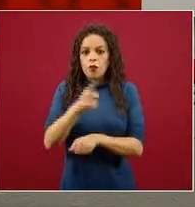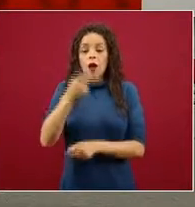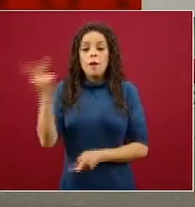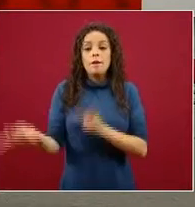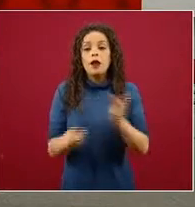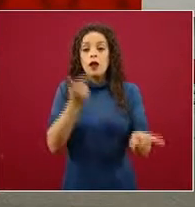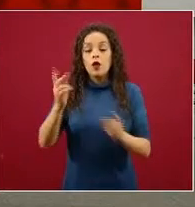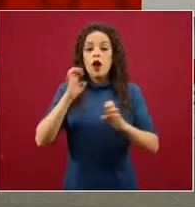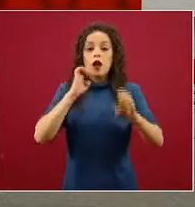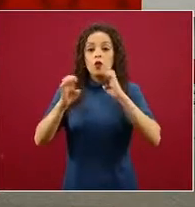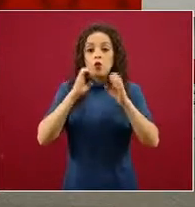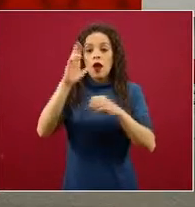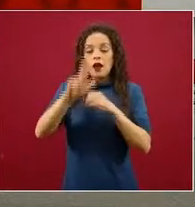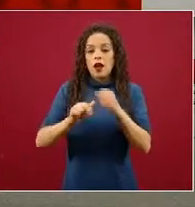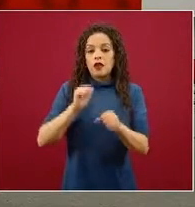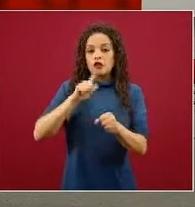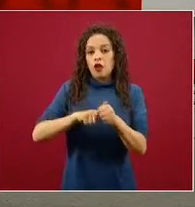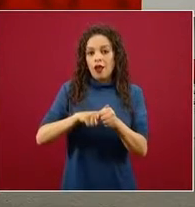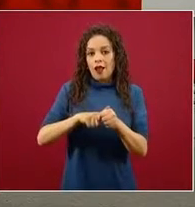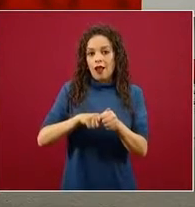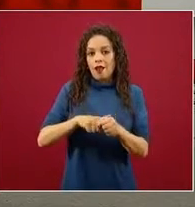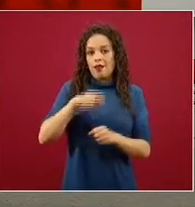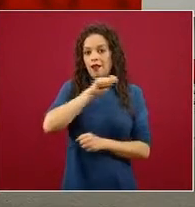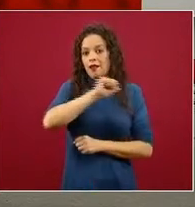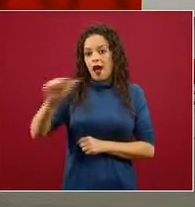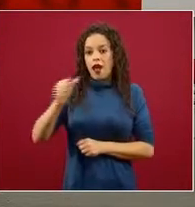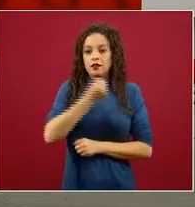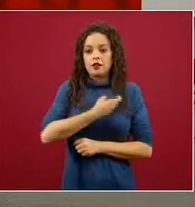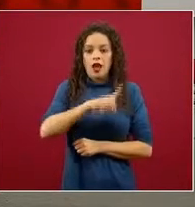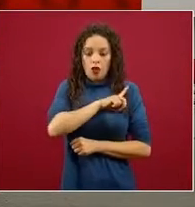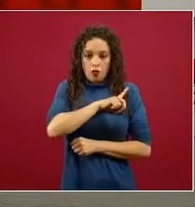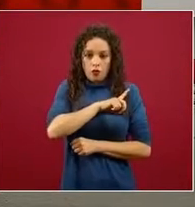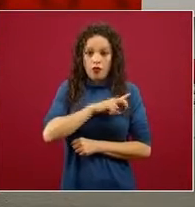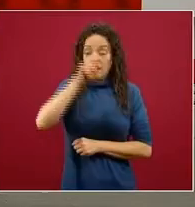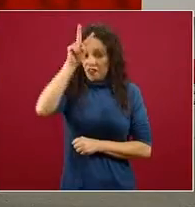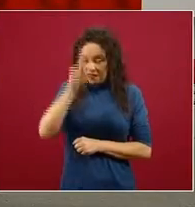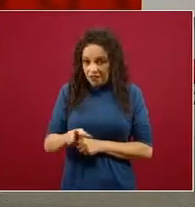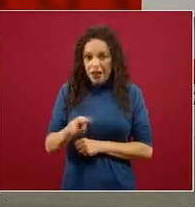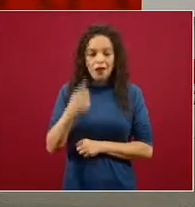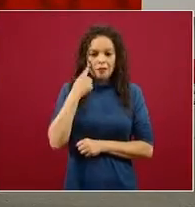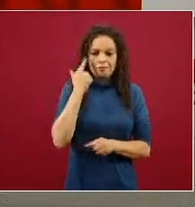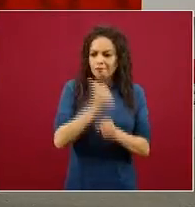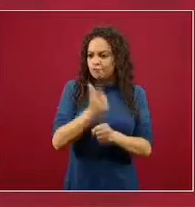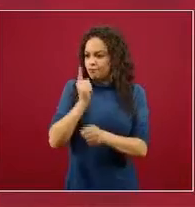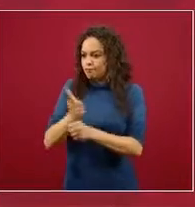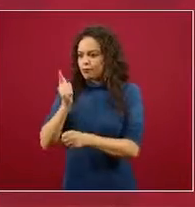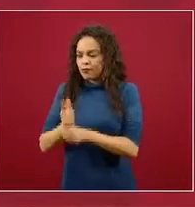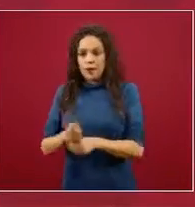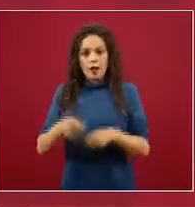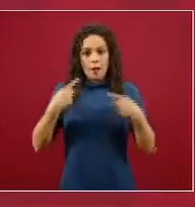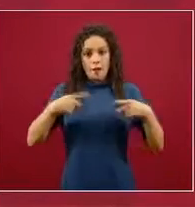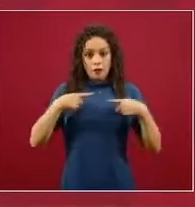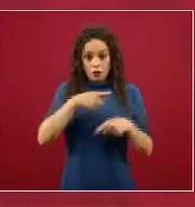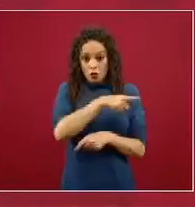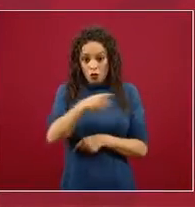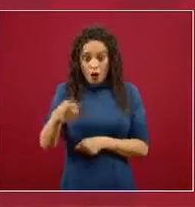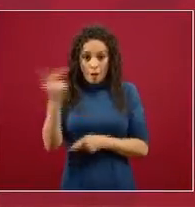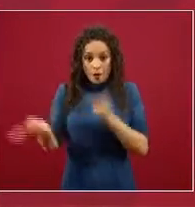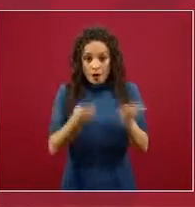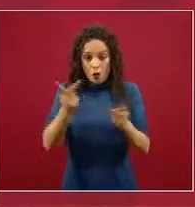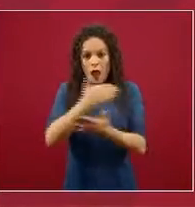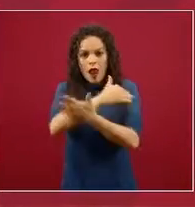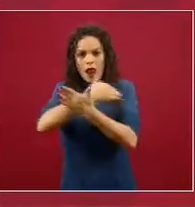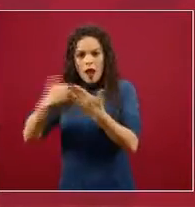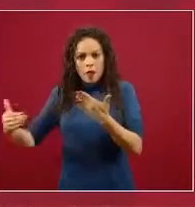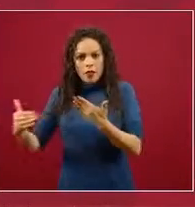y nutrición y otras encuestas, y la mitad no sabían que lo tenían. Se documentó en el momento que se hizo la encuesta y se tomó una